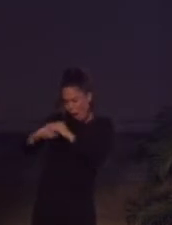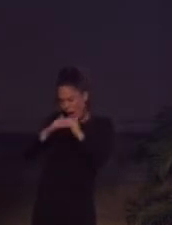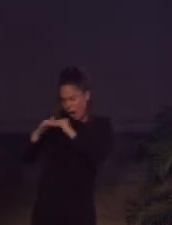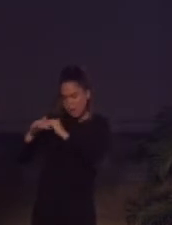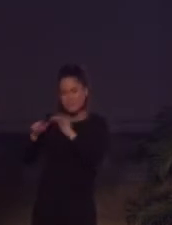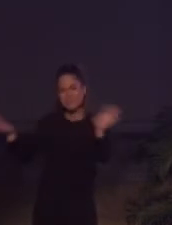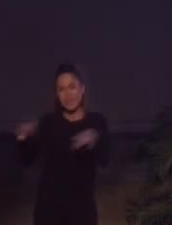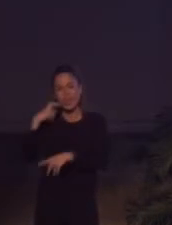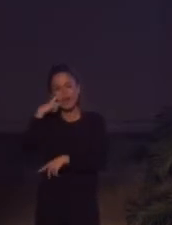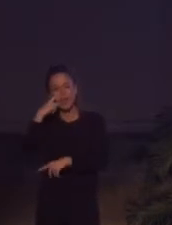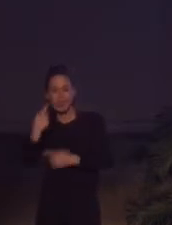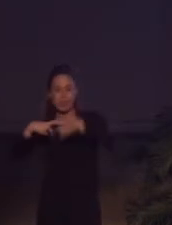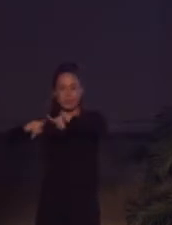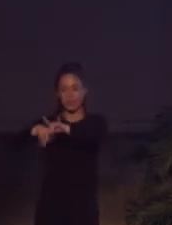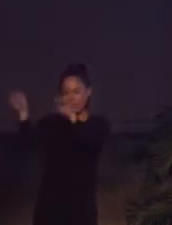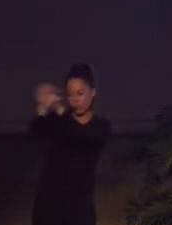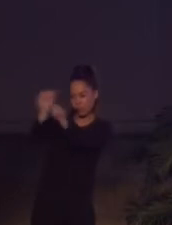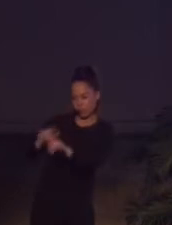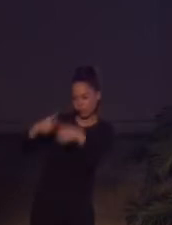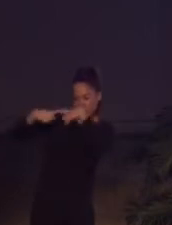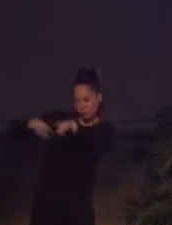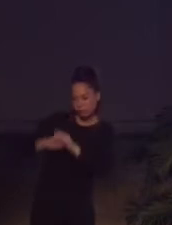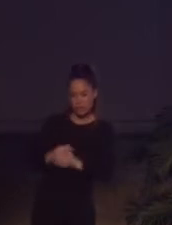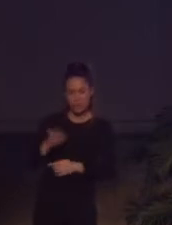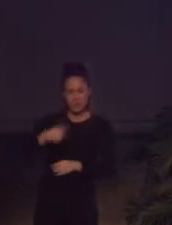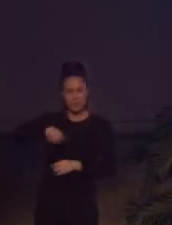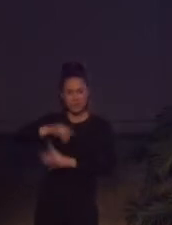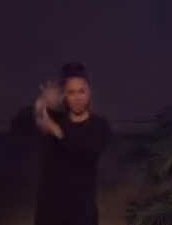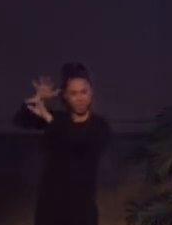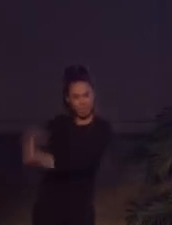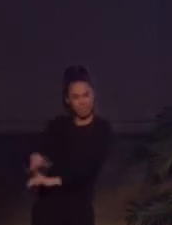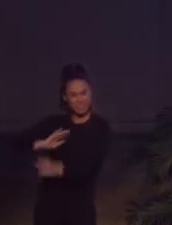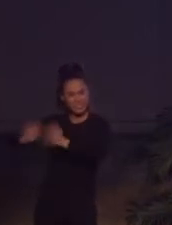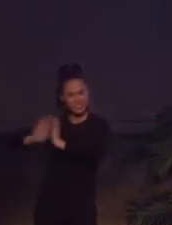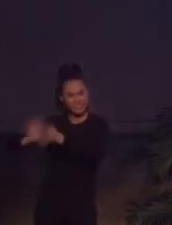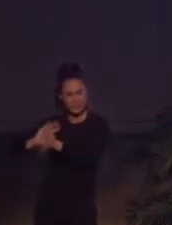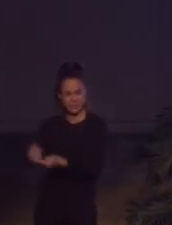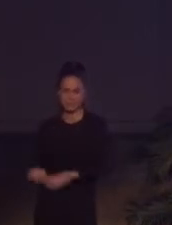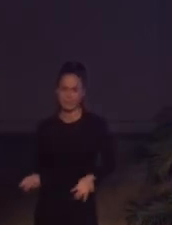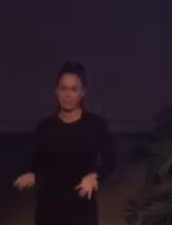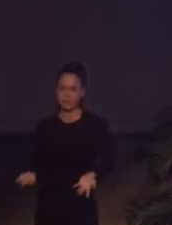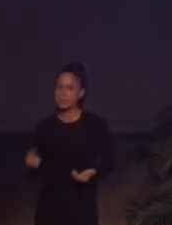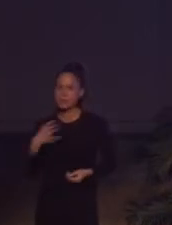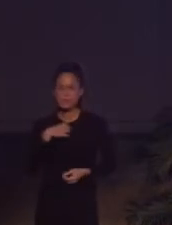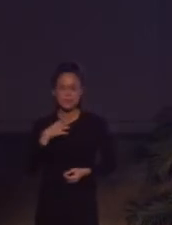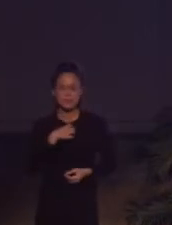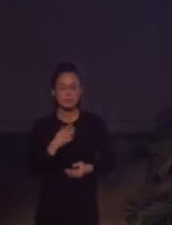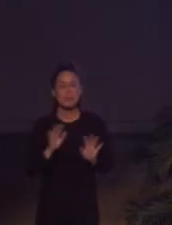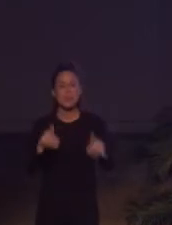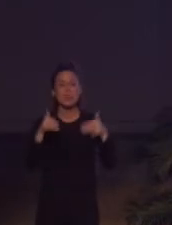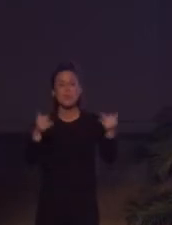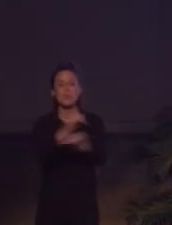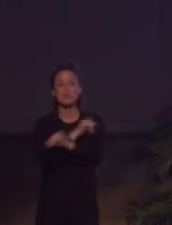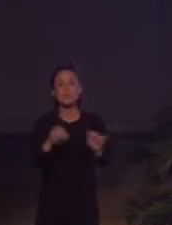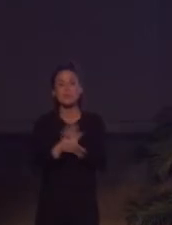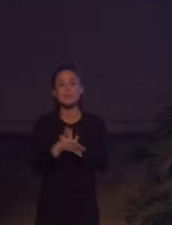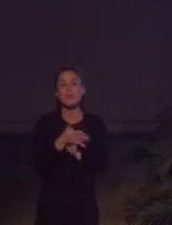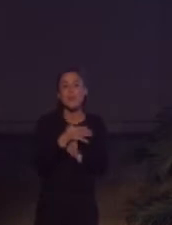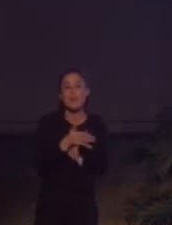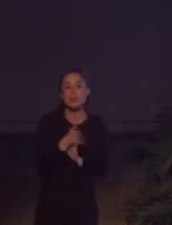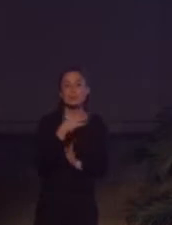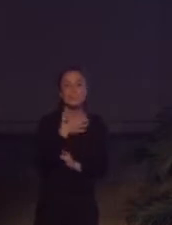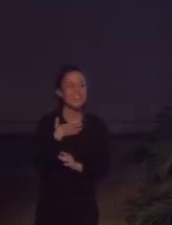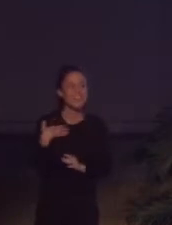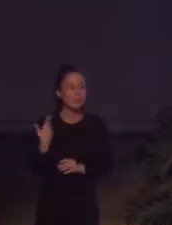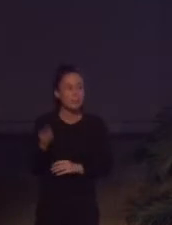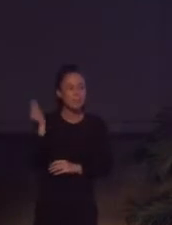la especie le estamos haciendo lo que le estamos haciendo. Y para acabar, me gustaría hacer, ¿no?, como